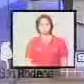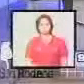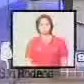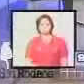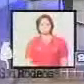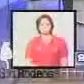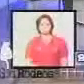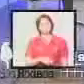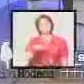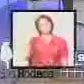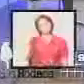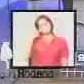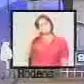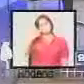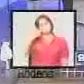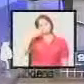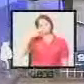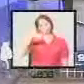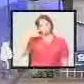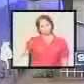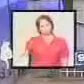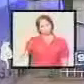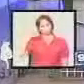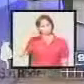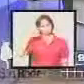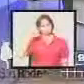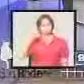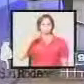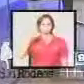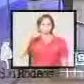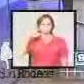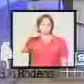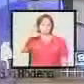Andrea, que nos llama de tercero. Bienvenida, Andrea, sin rodeos.